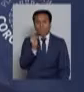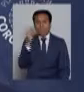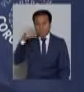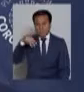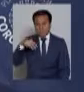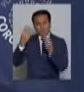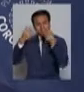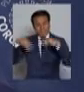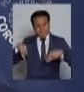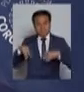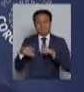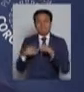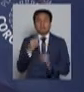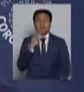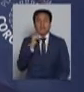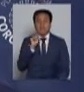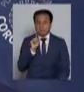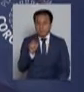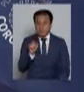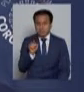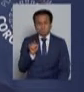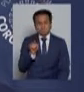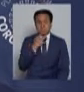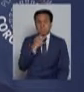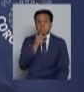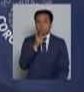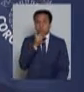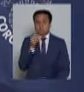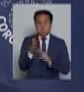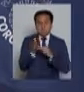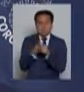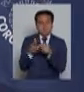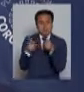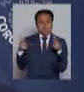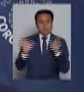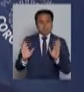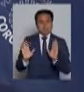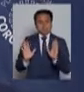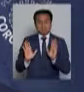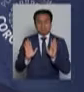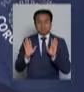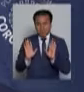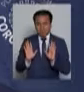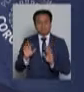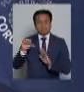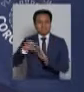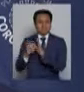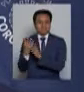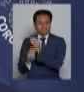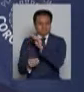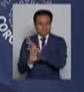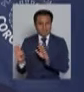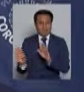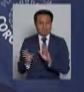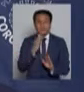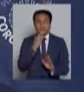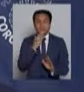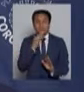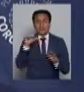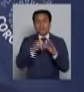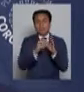de Magallanes, luego que no hubiera más casos que los iniciales ahí. Y lo mismo, se levanta